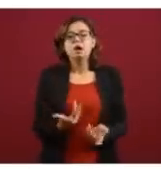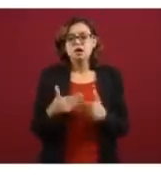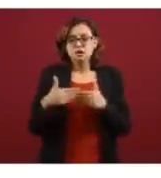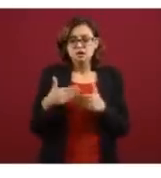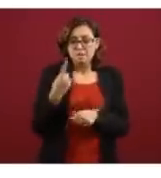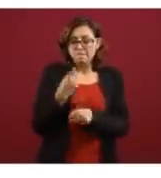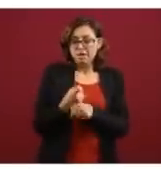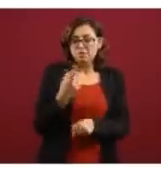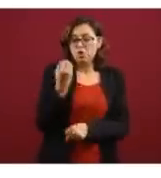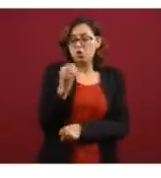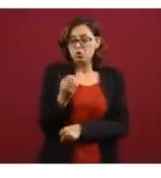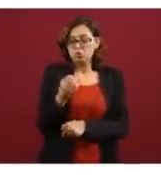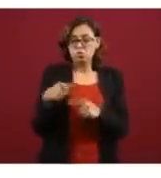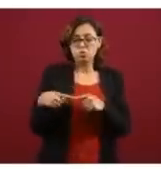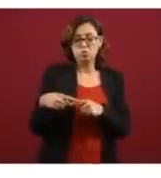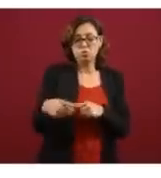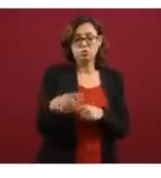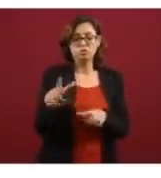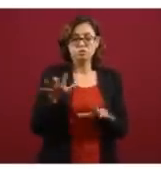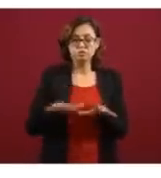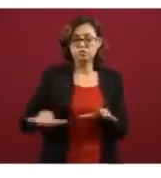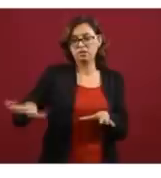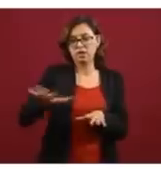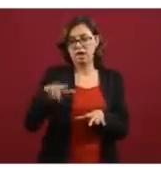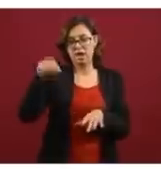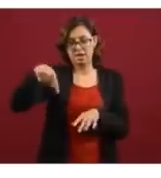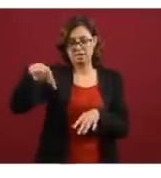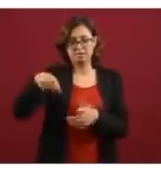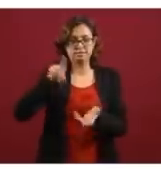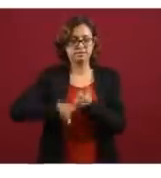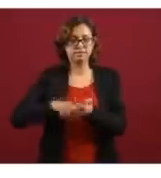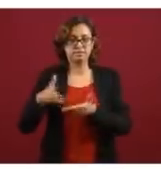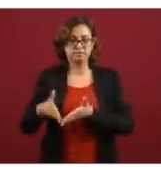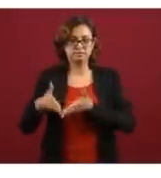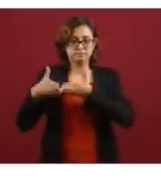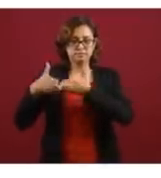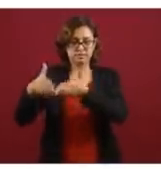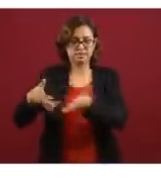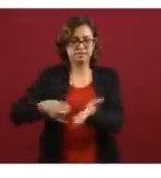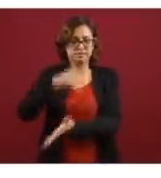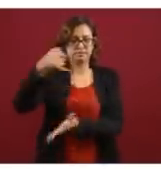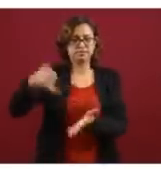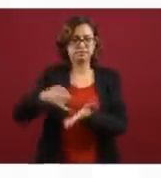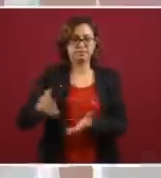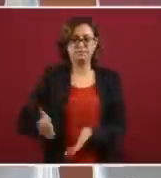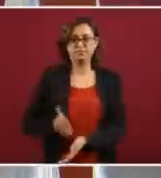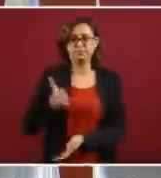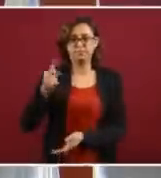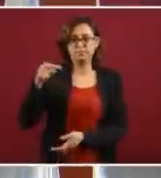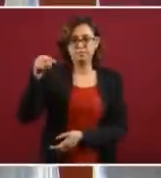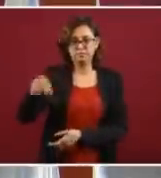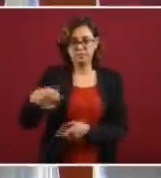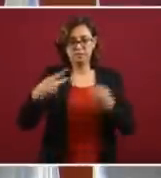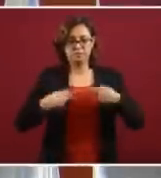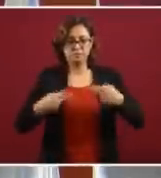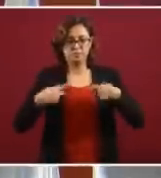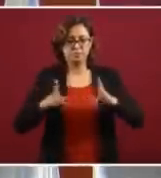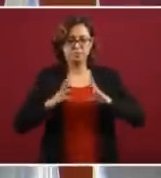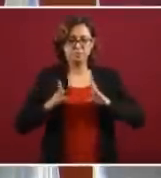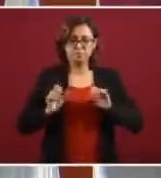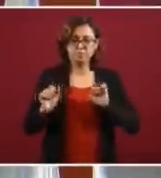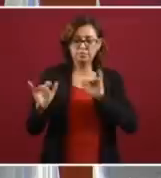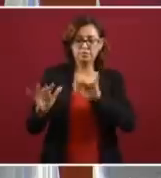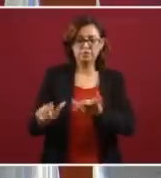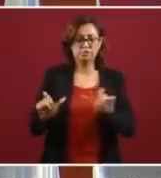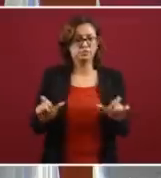partir del 1 de octubre se creó el sector naval ahí en la isla. Los elementos que van a estar ahí son los que le van a dar la